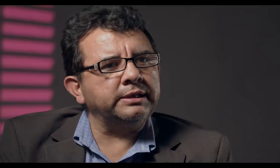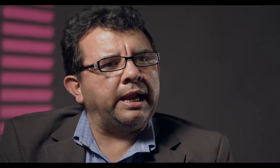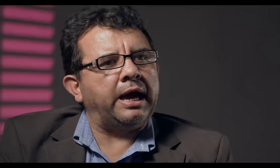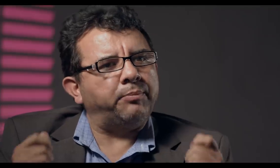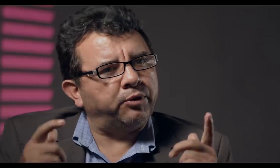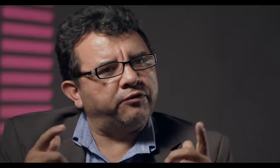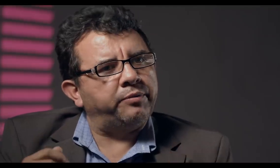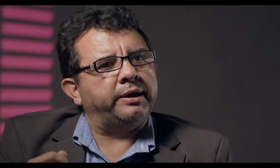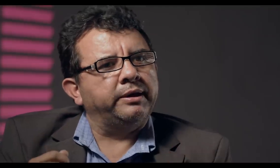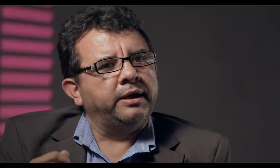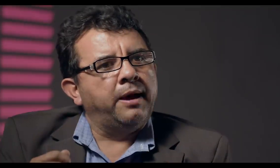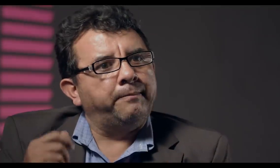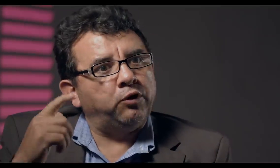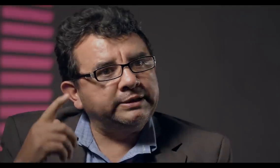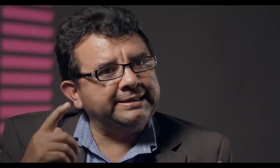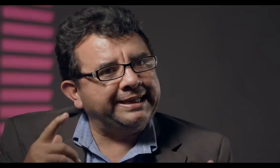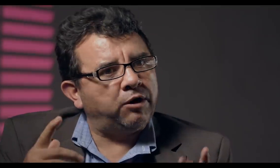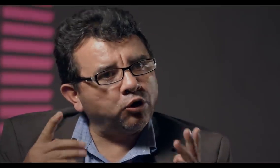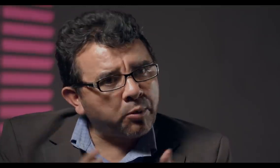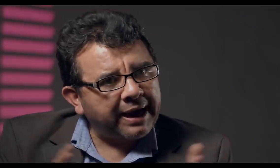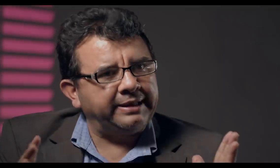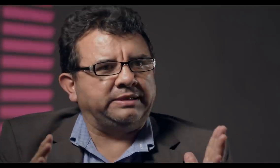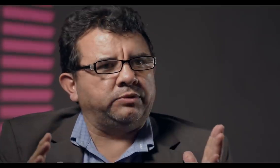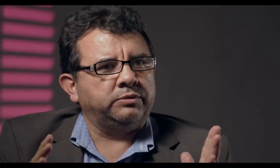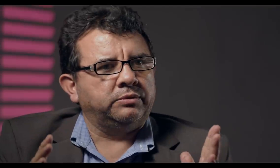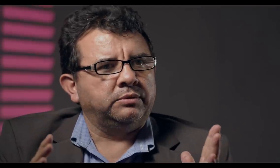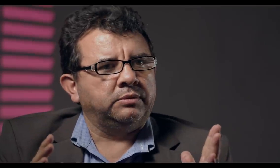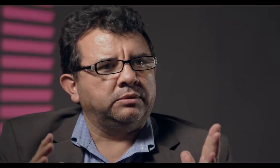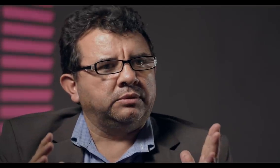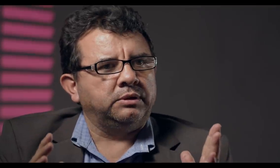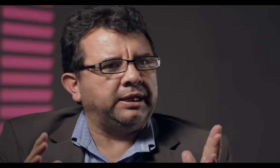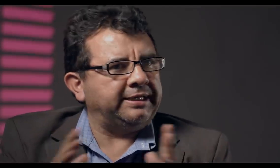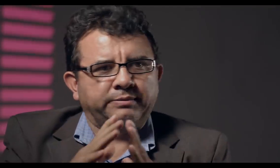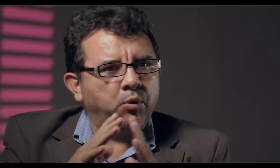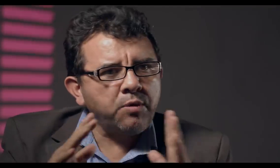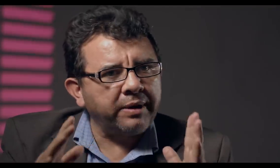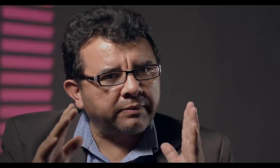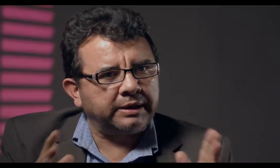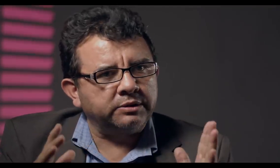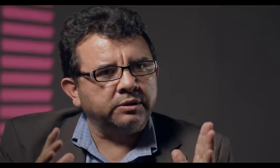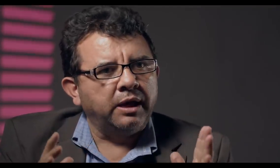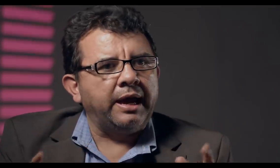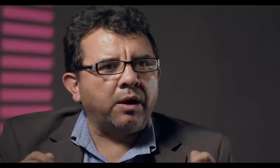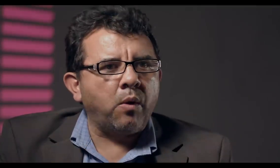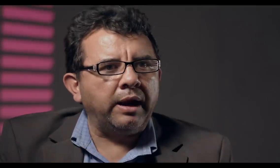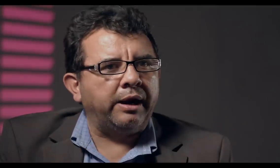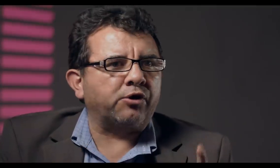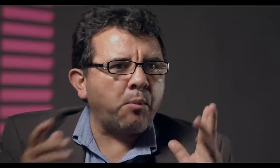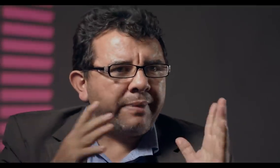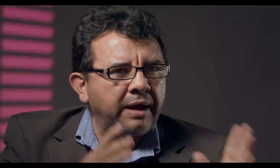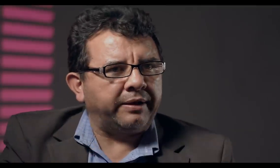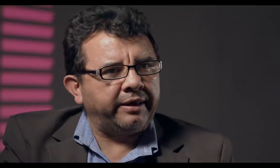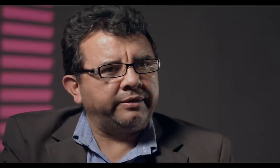Esto es la aporofobia, pero existe otro mecanismo que es muy perverso, el